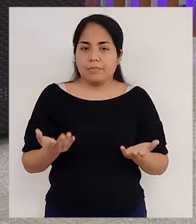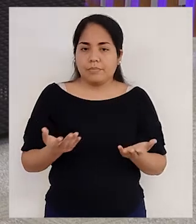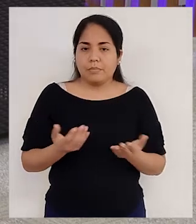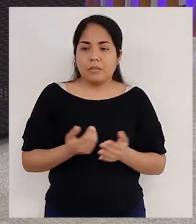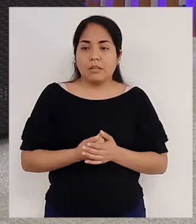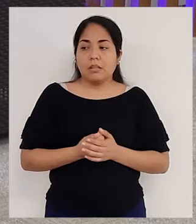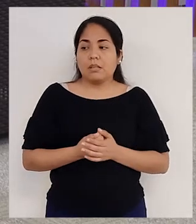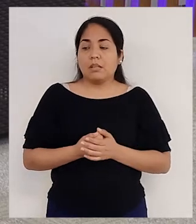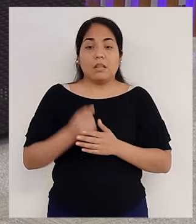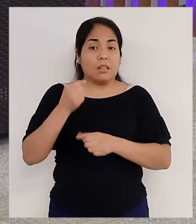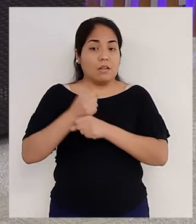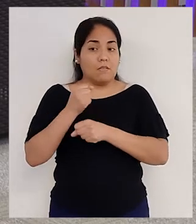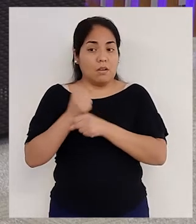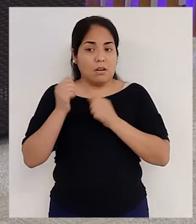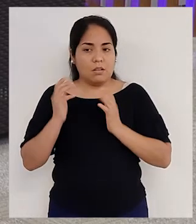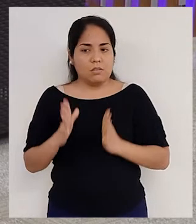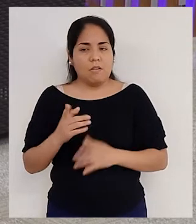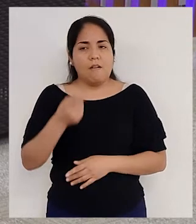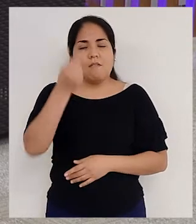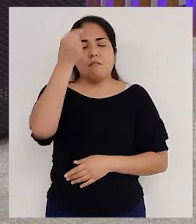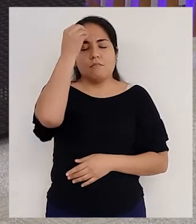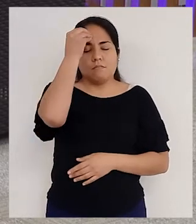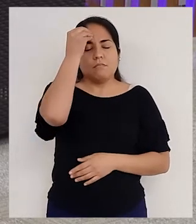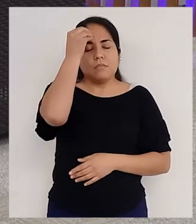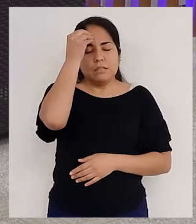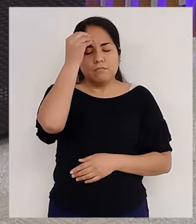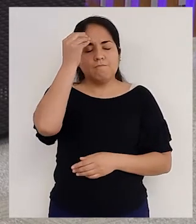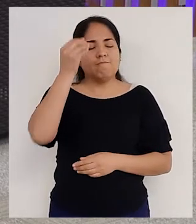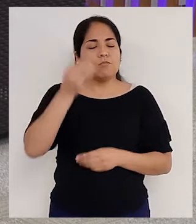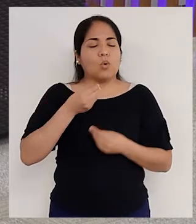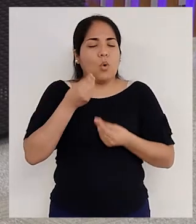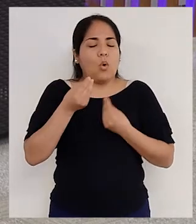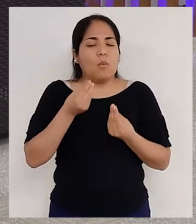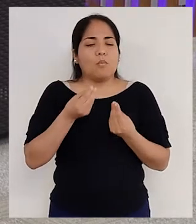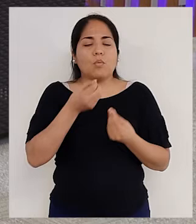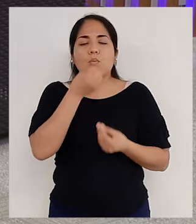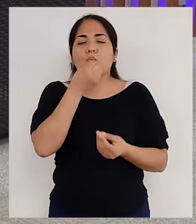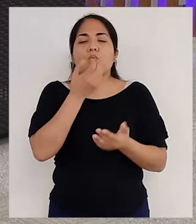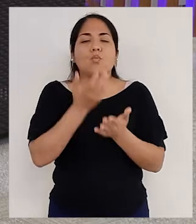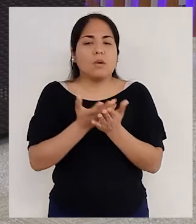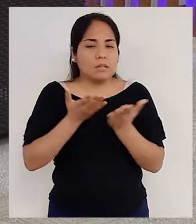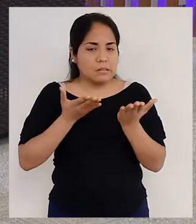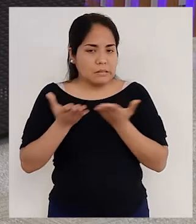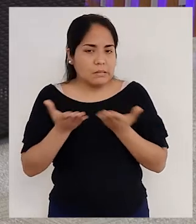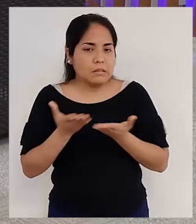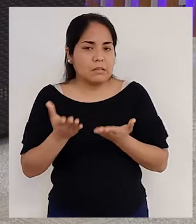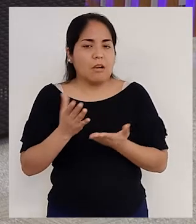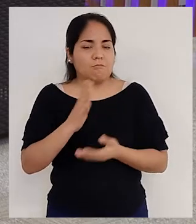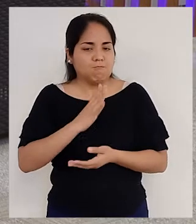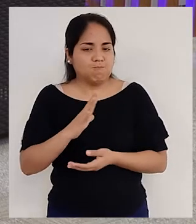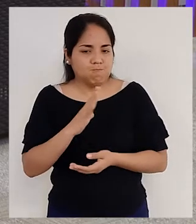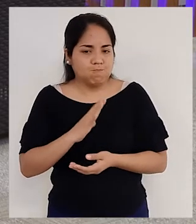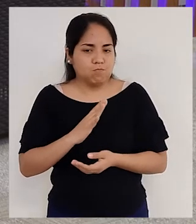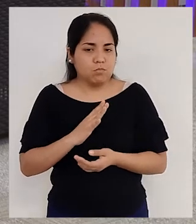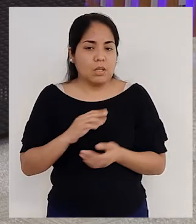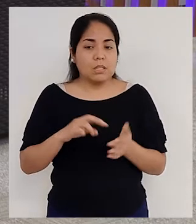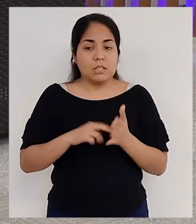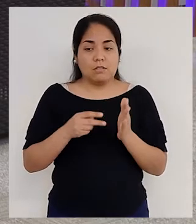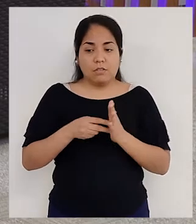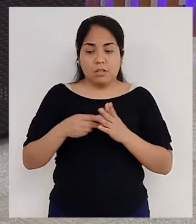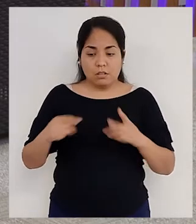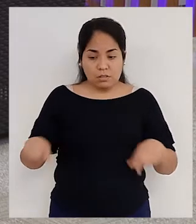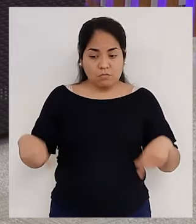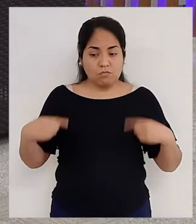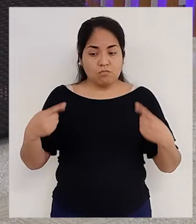Y la gente que atiende debe estar concientizada de cómo atender a las personas con discapacidad. Y